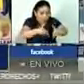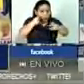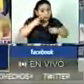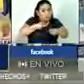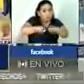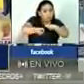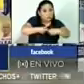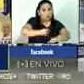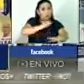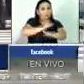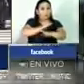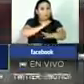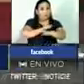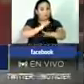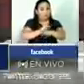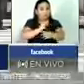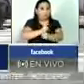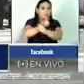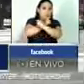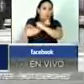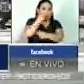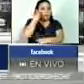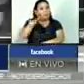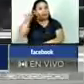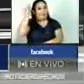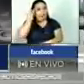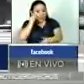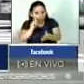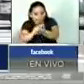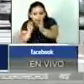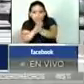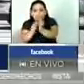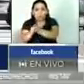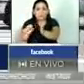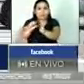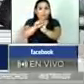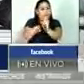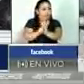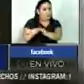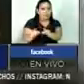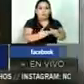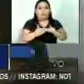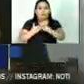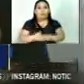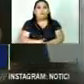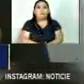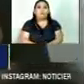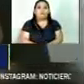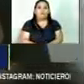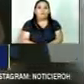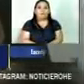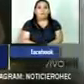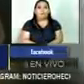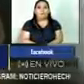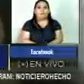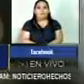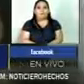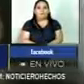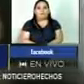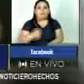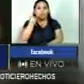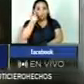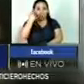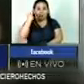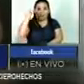Intoxicaciones de Nueva York que se sumó a la emitida por otros estados con casos similares La luz